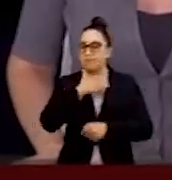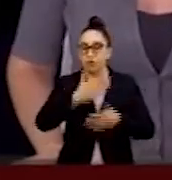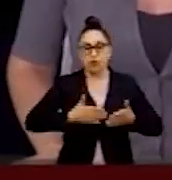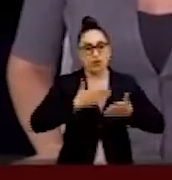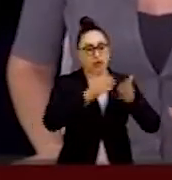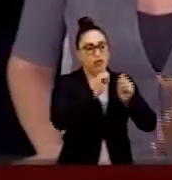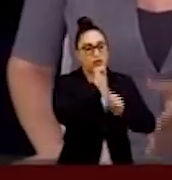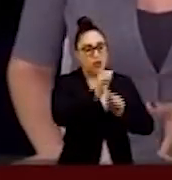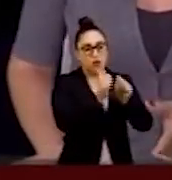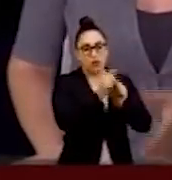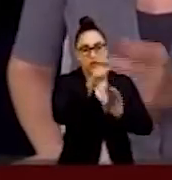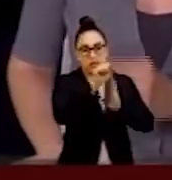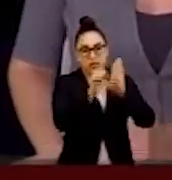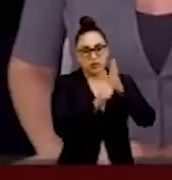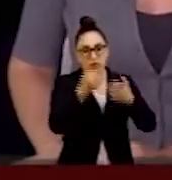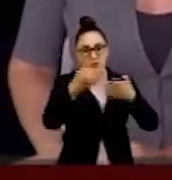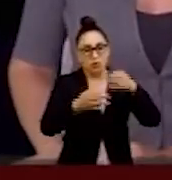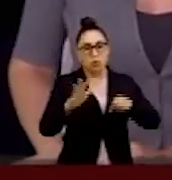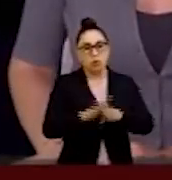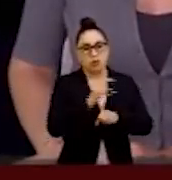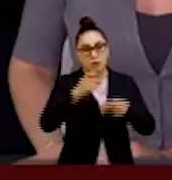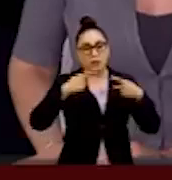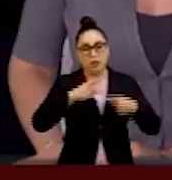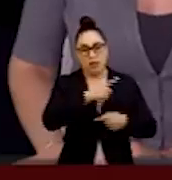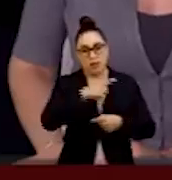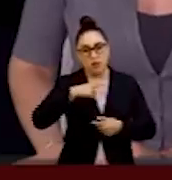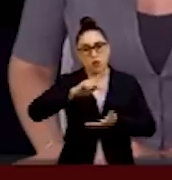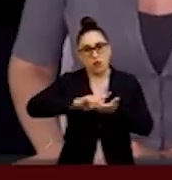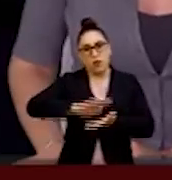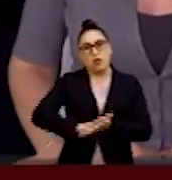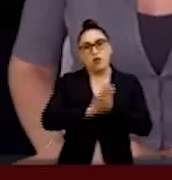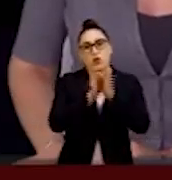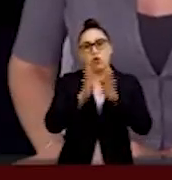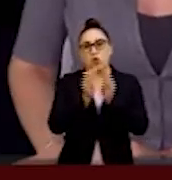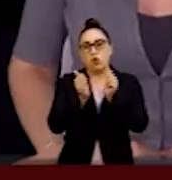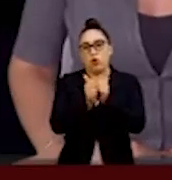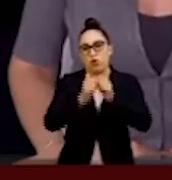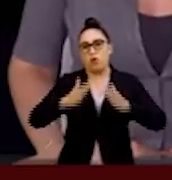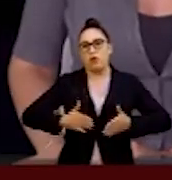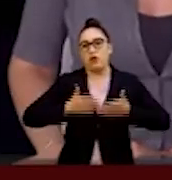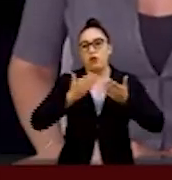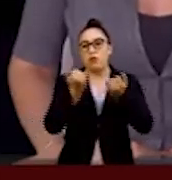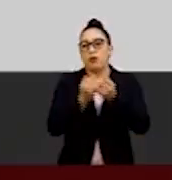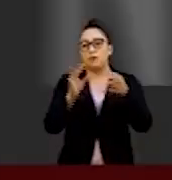las y los juzgadores deben ganarse nuevamente la confianza. También habló de la austeridad.